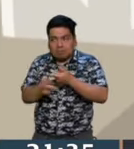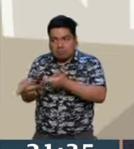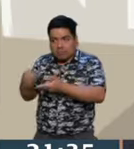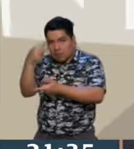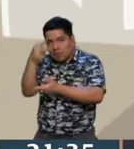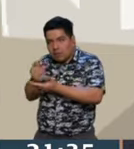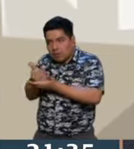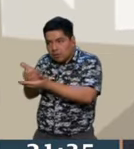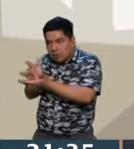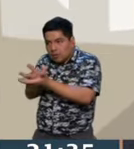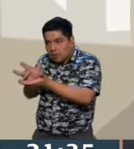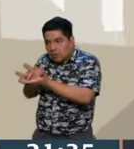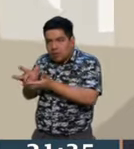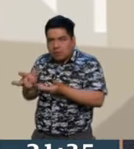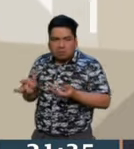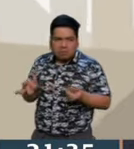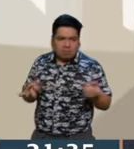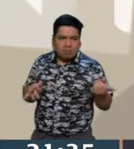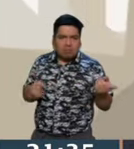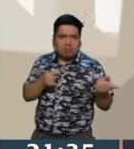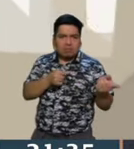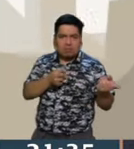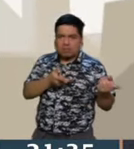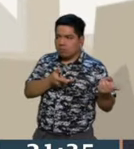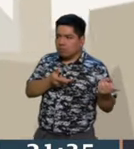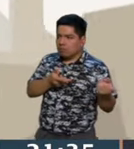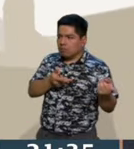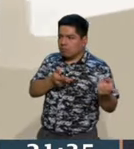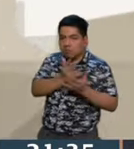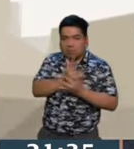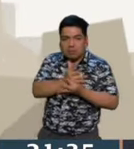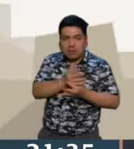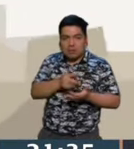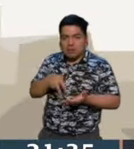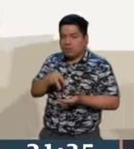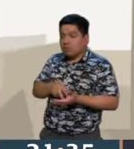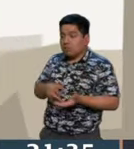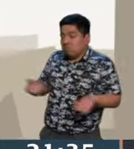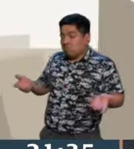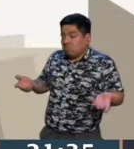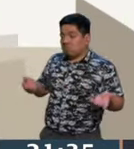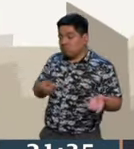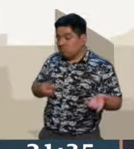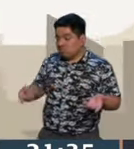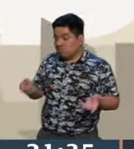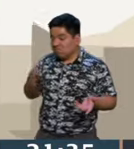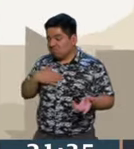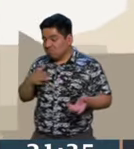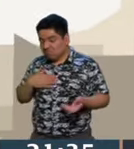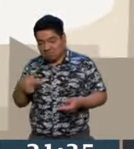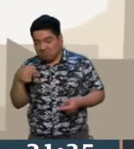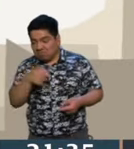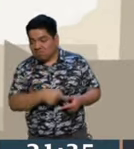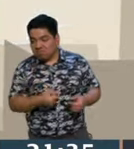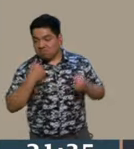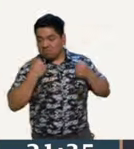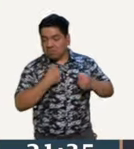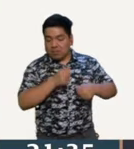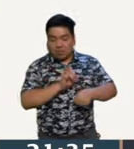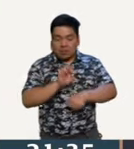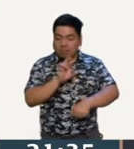en América Latina solamente El Salvador no se ha pronunciado, pero el resto de países unánimemente apoyan a México. Y el tipo